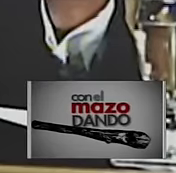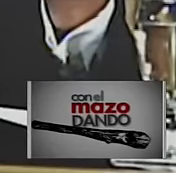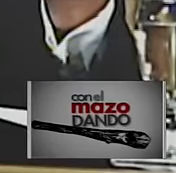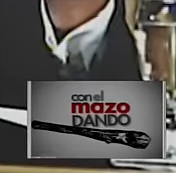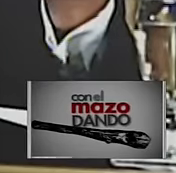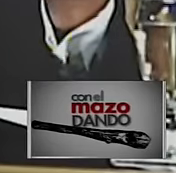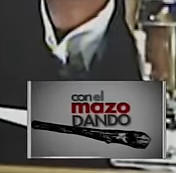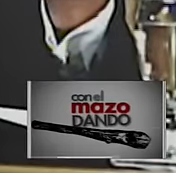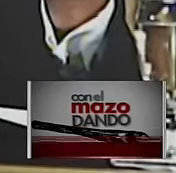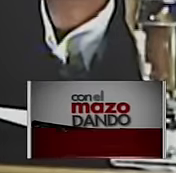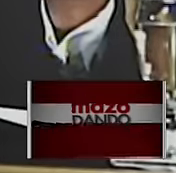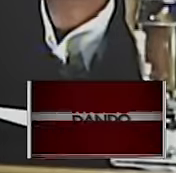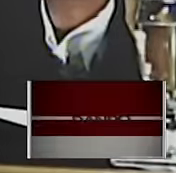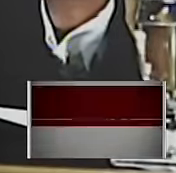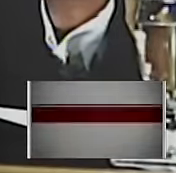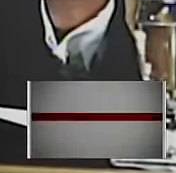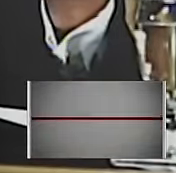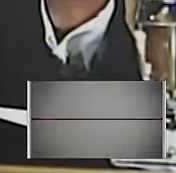¿Quién más falta?